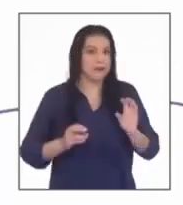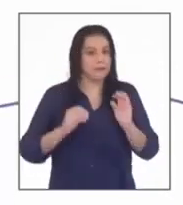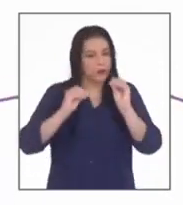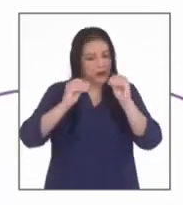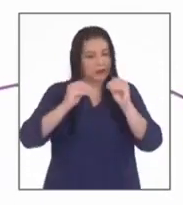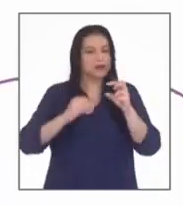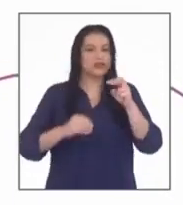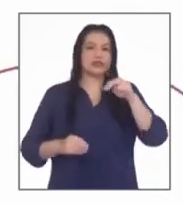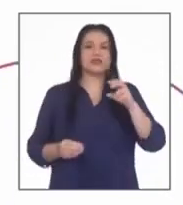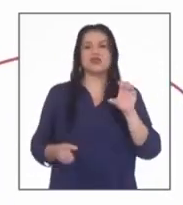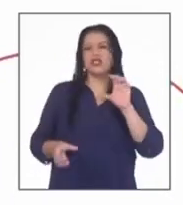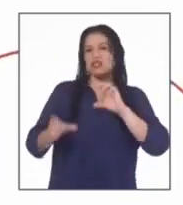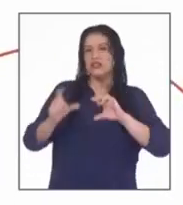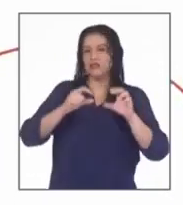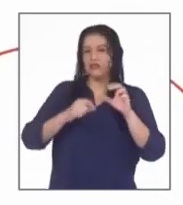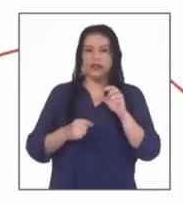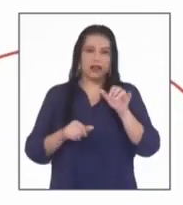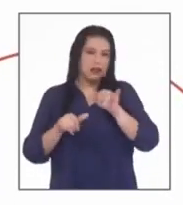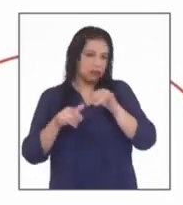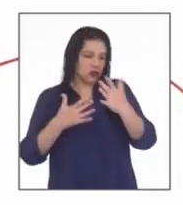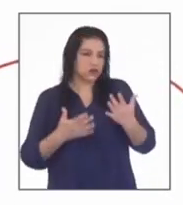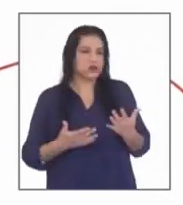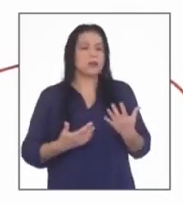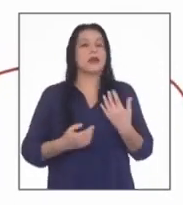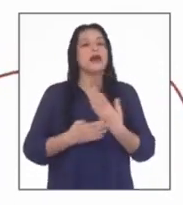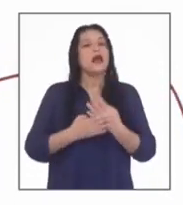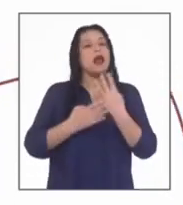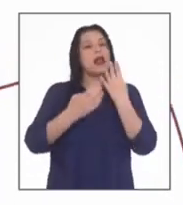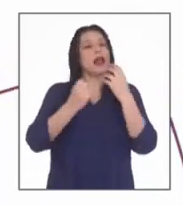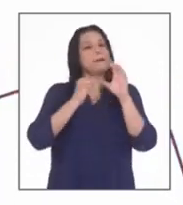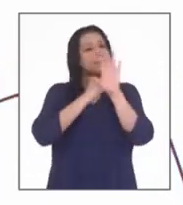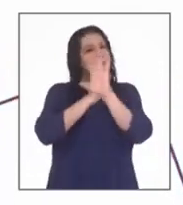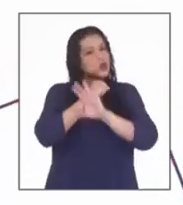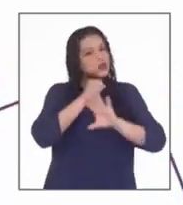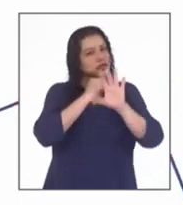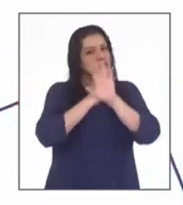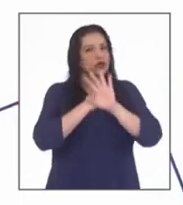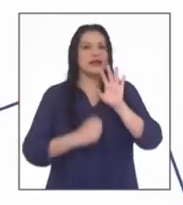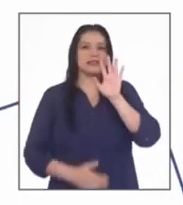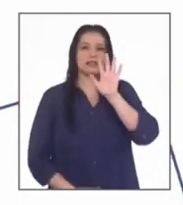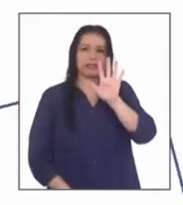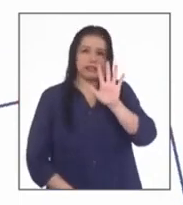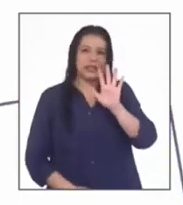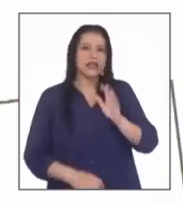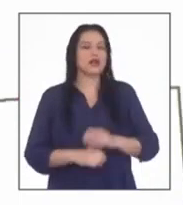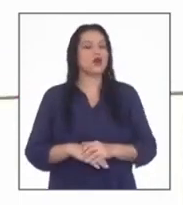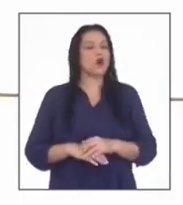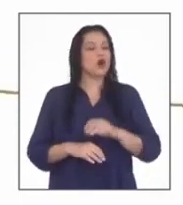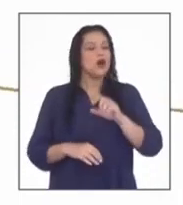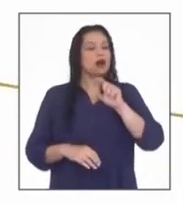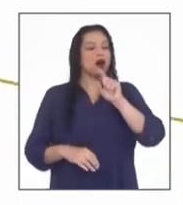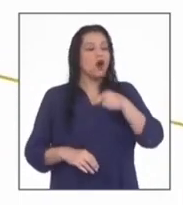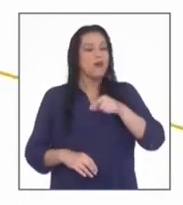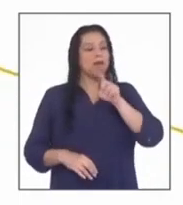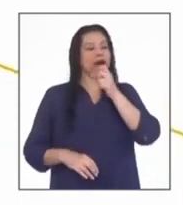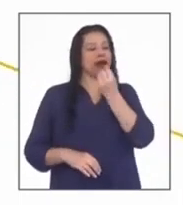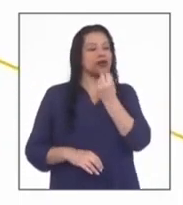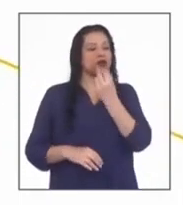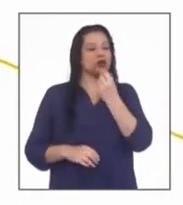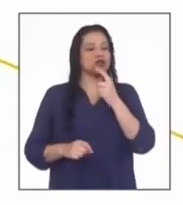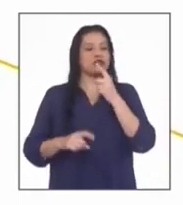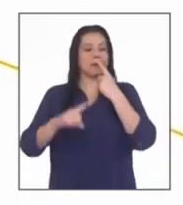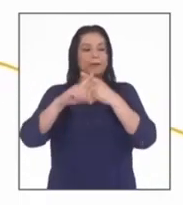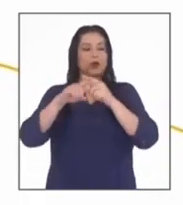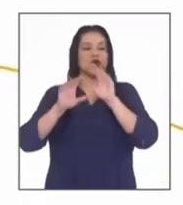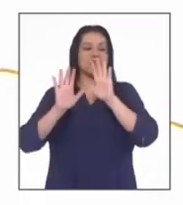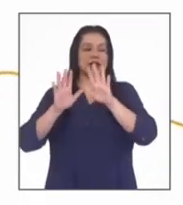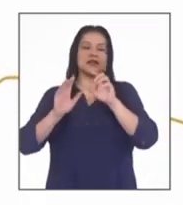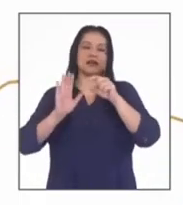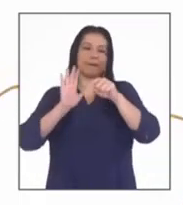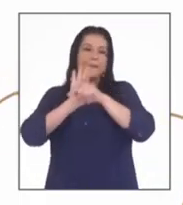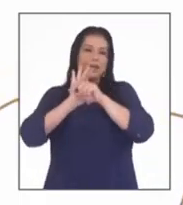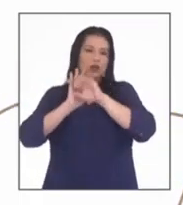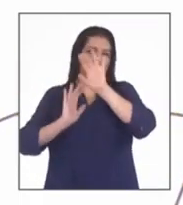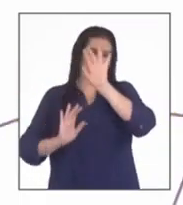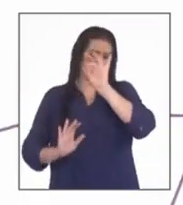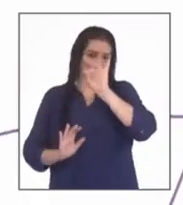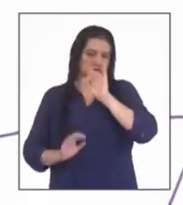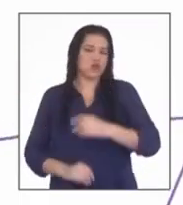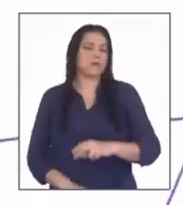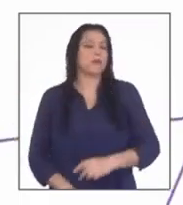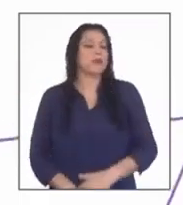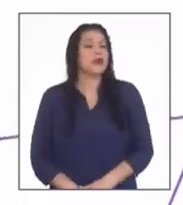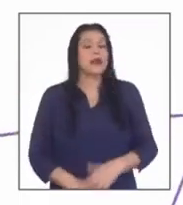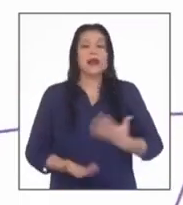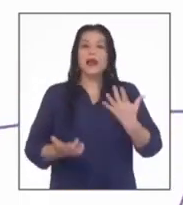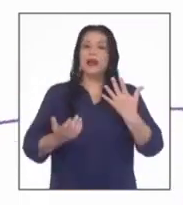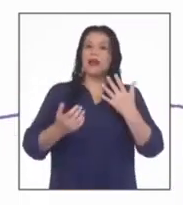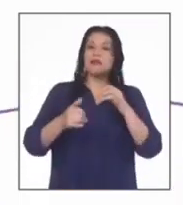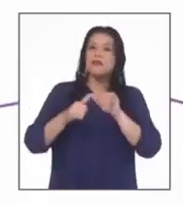notación científica ambas dimensiones. La protección es igual a 5 enteros 12 centésimos por 10 elevado al exponente menos 8. El